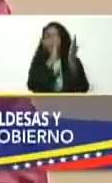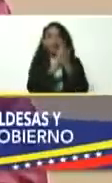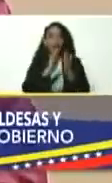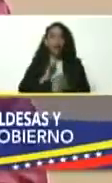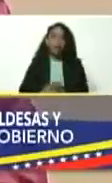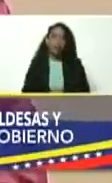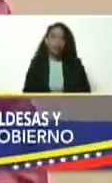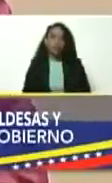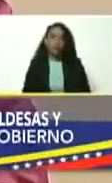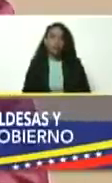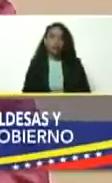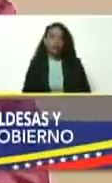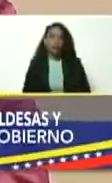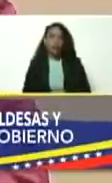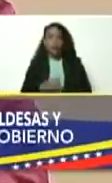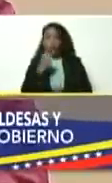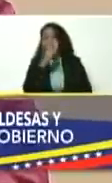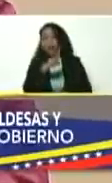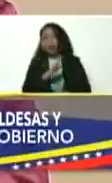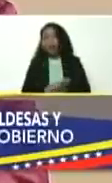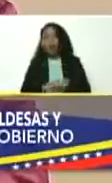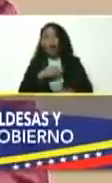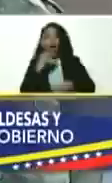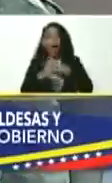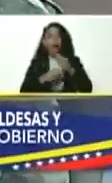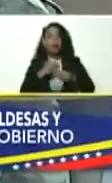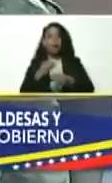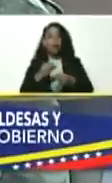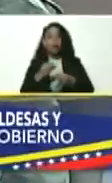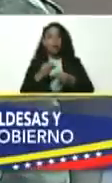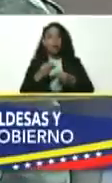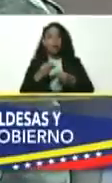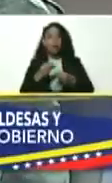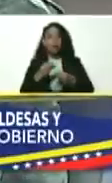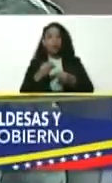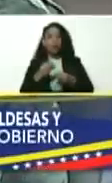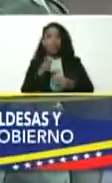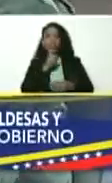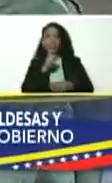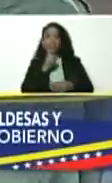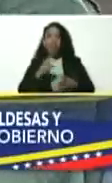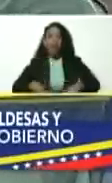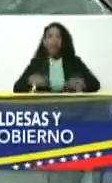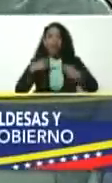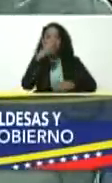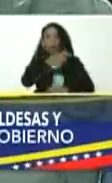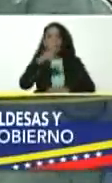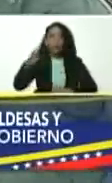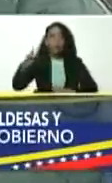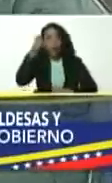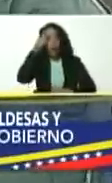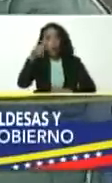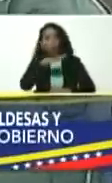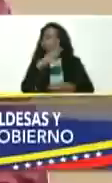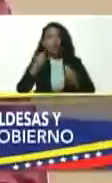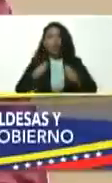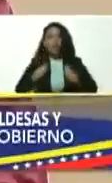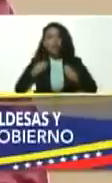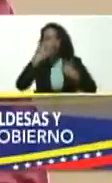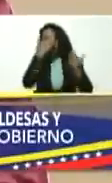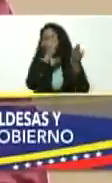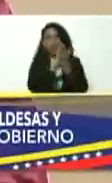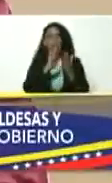que bueno le hacen la vida pesada al pueblo de la frontera